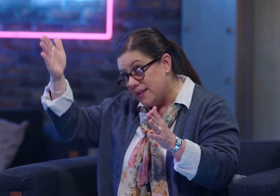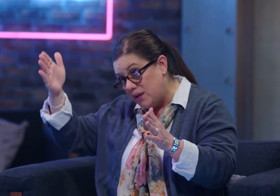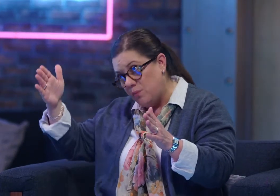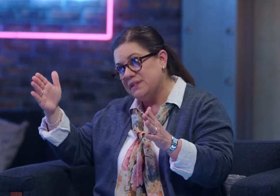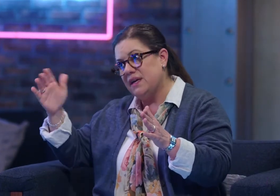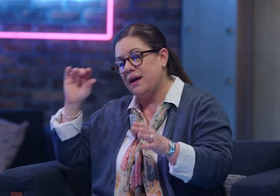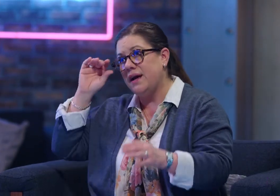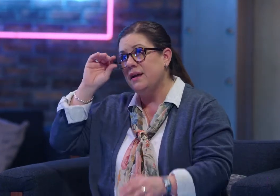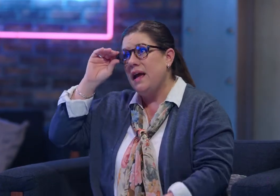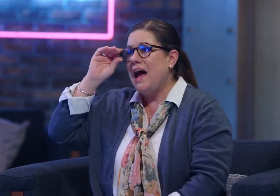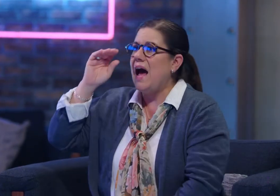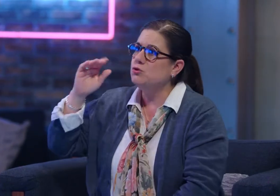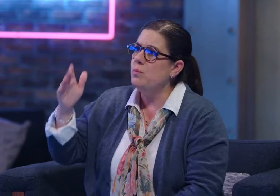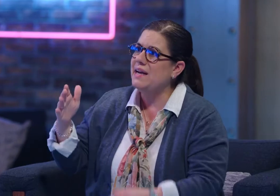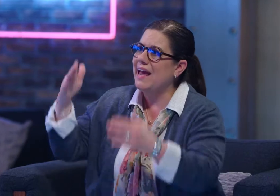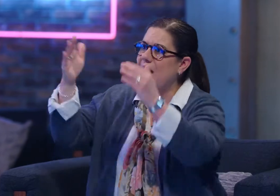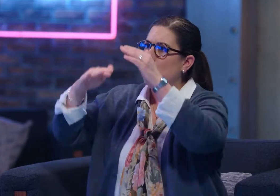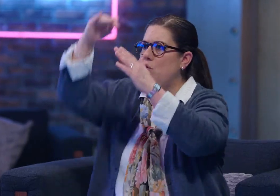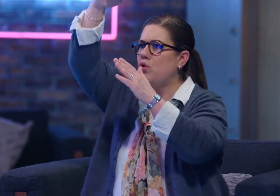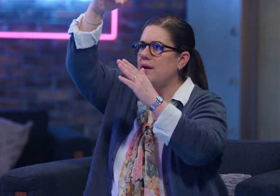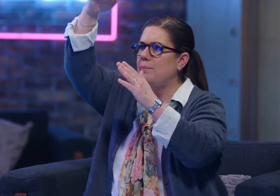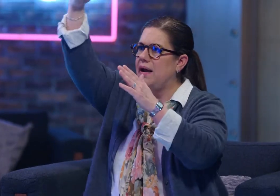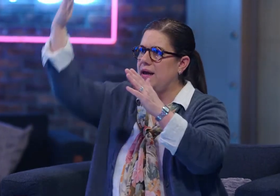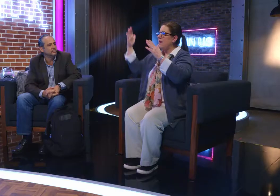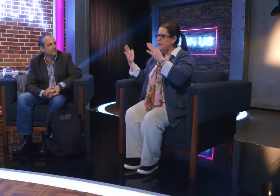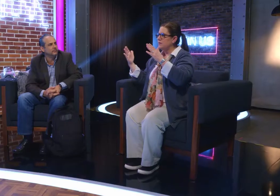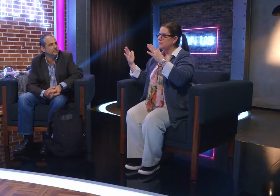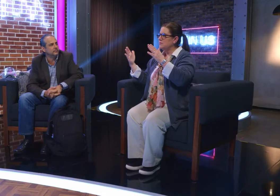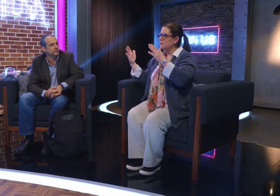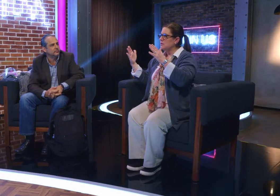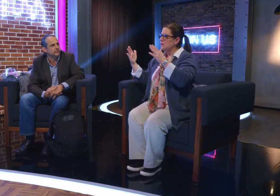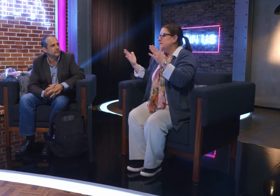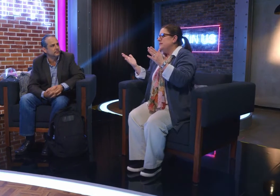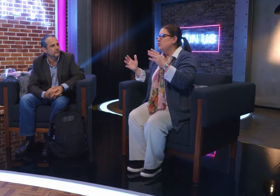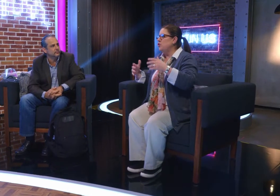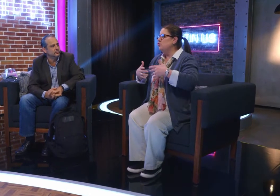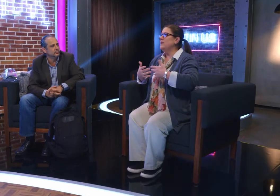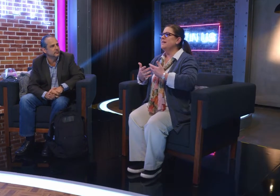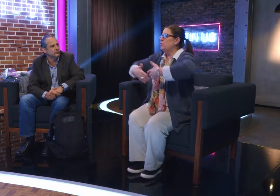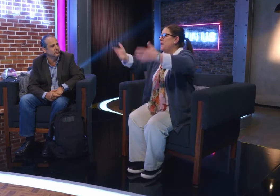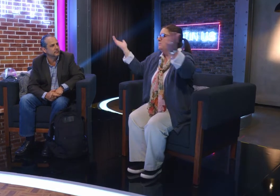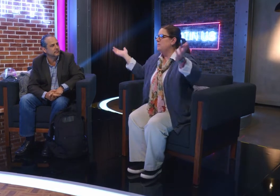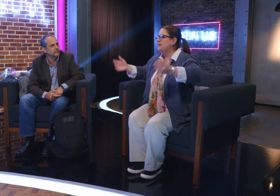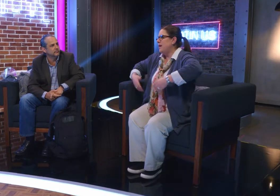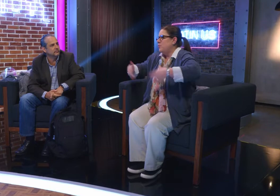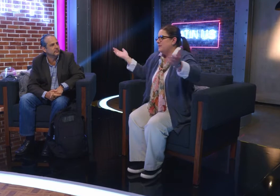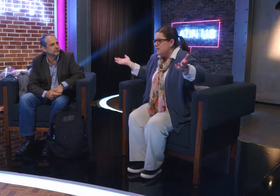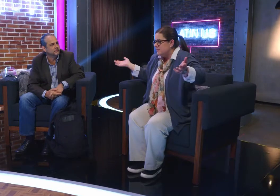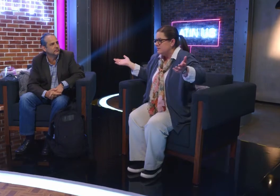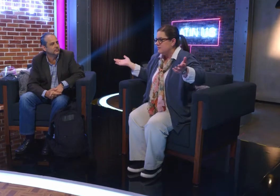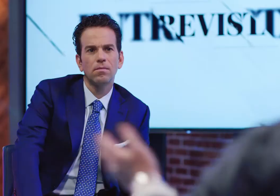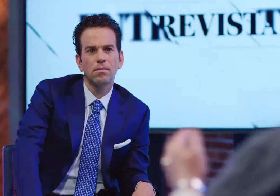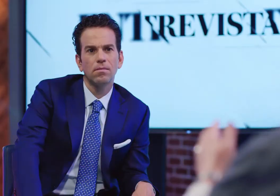suerte de meseta y comienzan a bajar, asumen que algo ocurre para que bajen. Es decir, no es natural, simplemente bajan